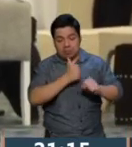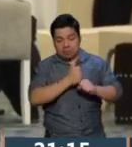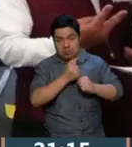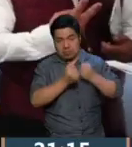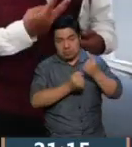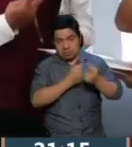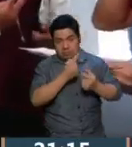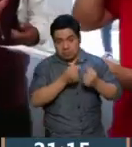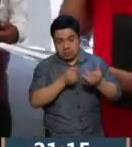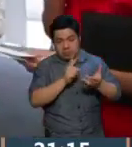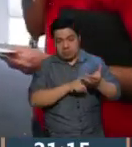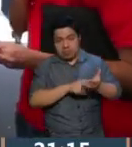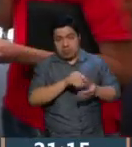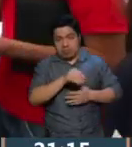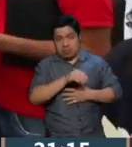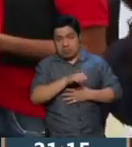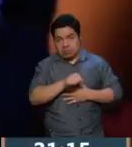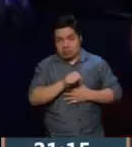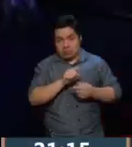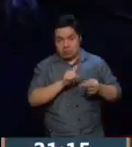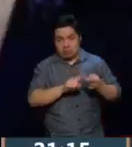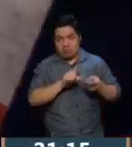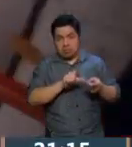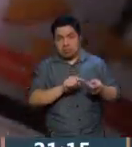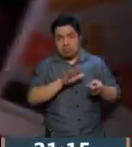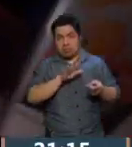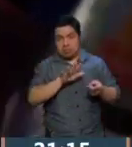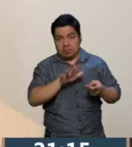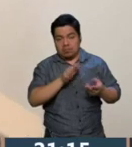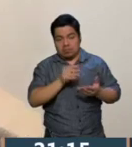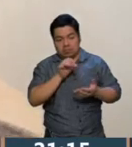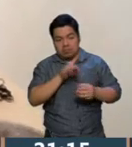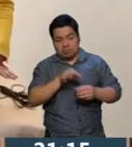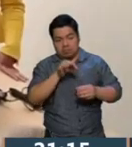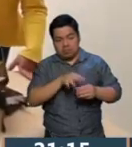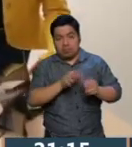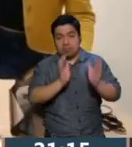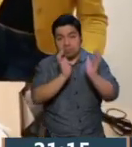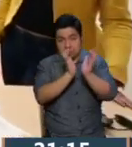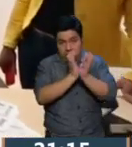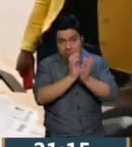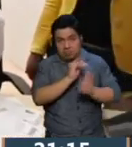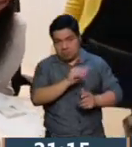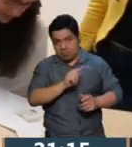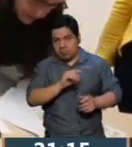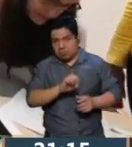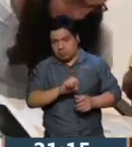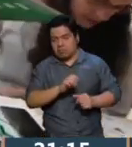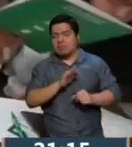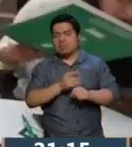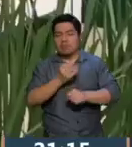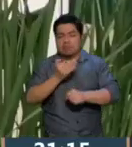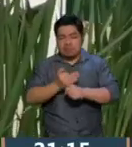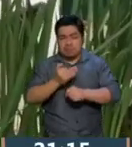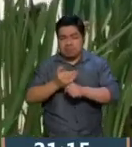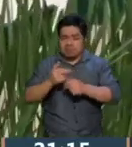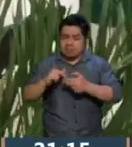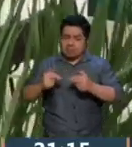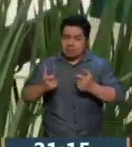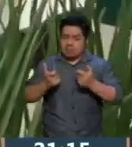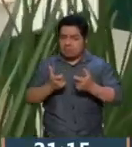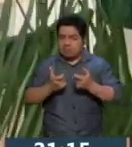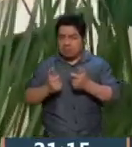de cotizar en el IMSS y de 75 años en caso de aportaciones del ISSSTE. Y es que actualmente los recursos por cuentas